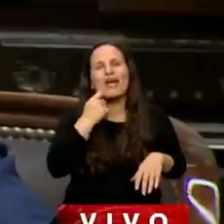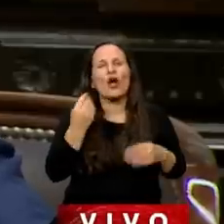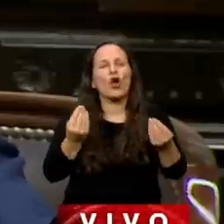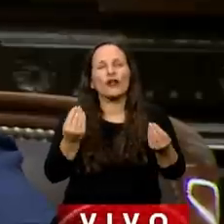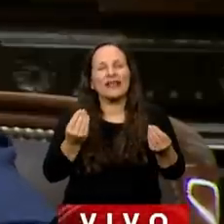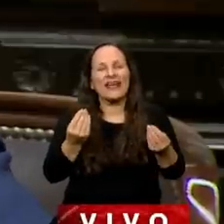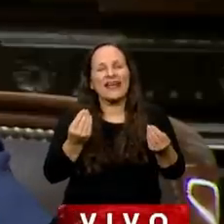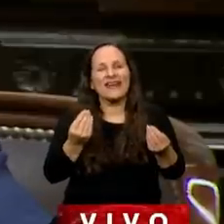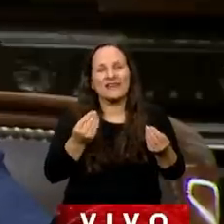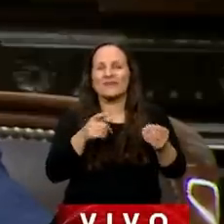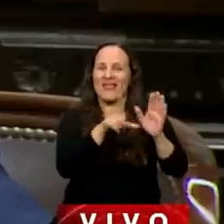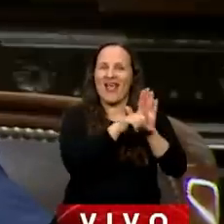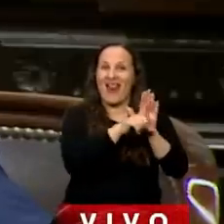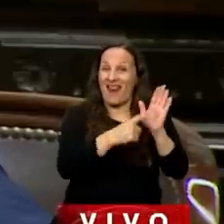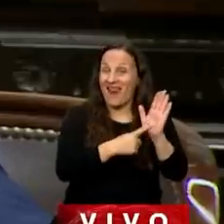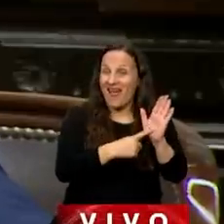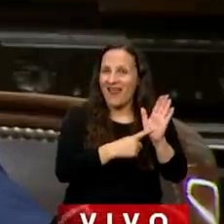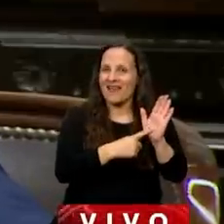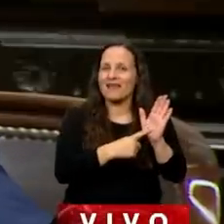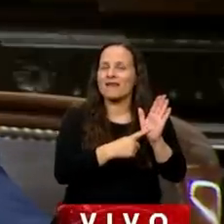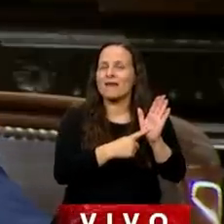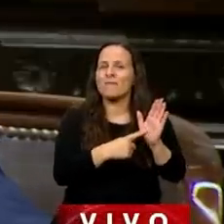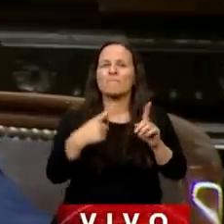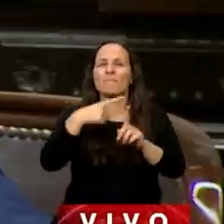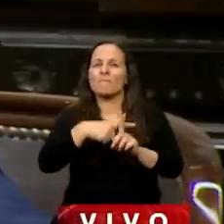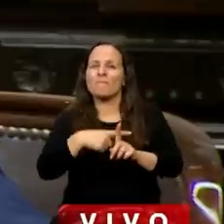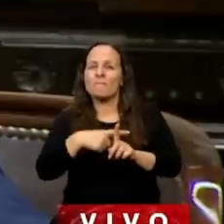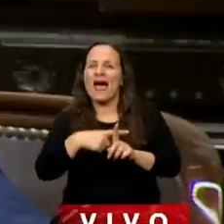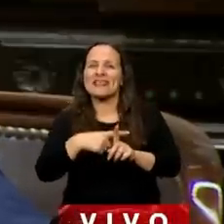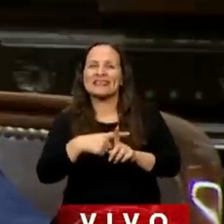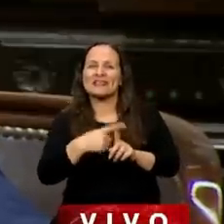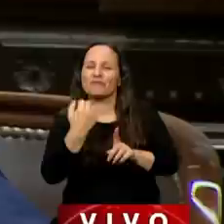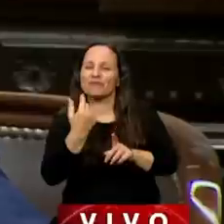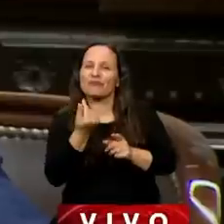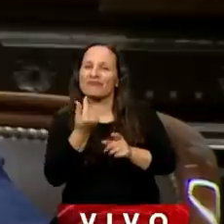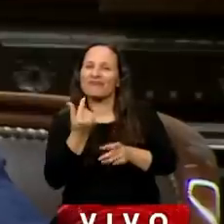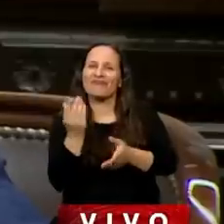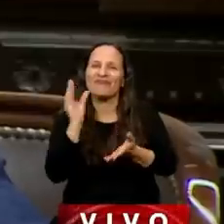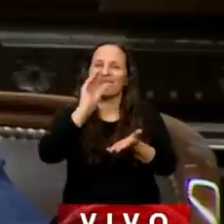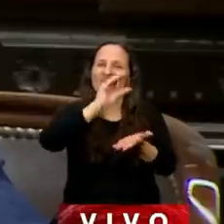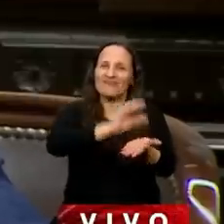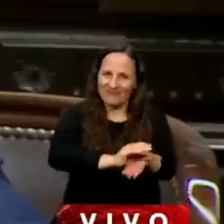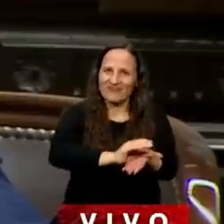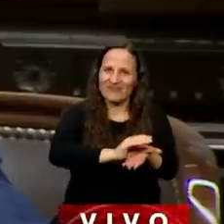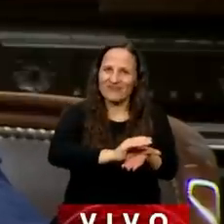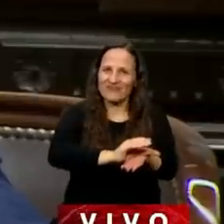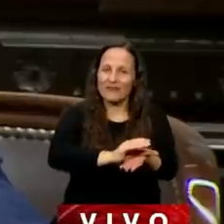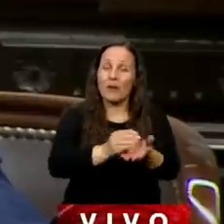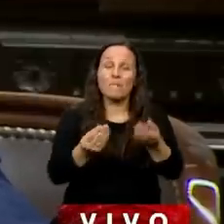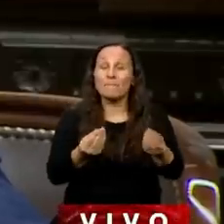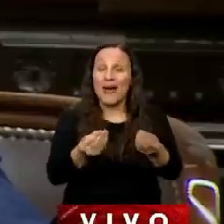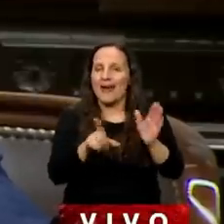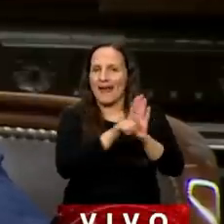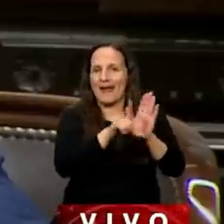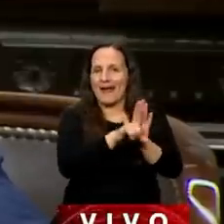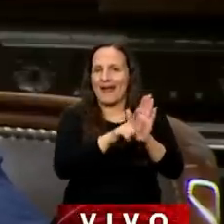se acompañe de un fuerte acompañamiento económico para establecer por